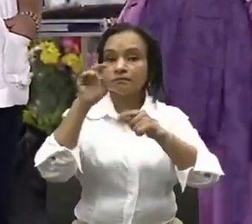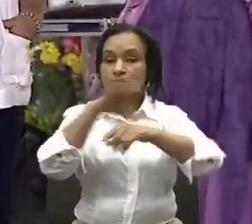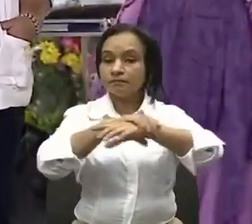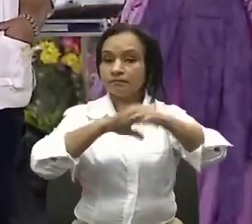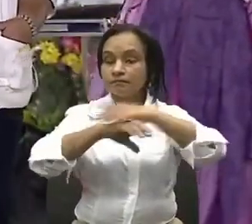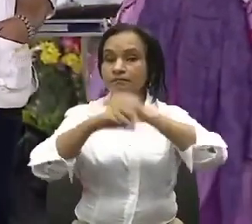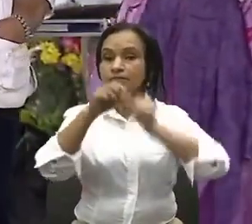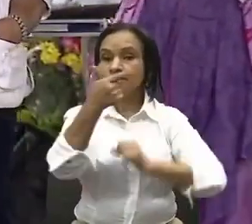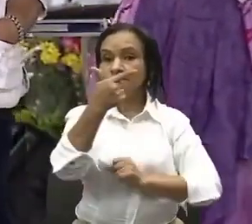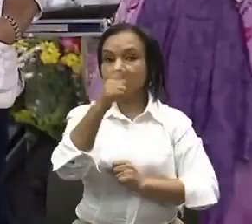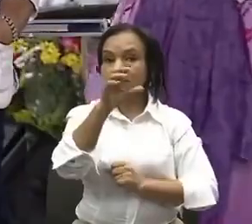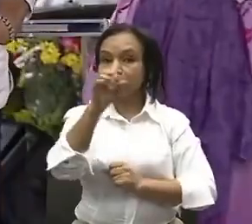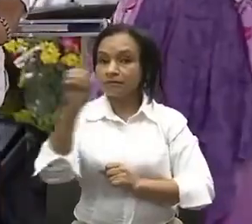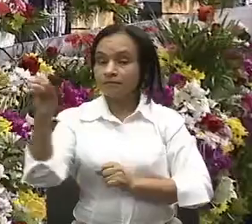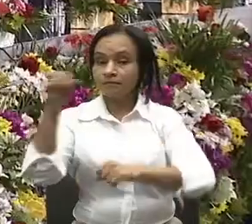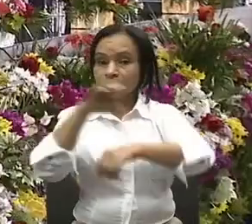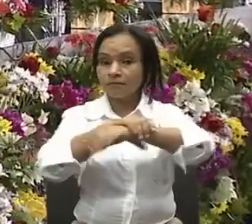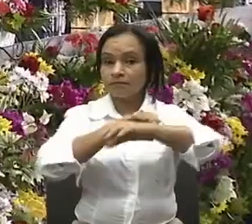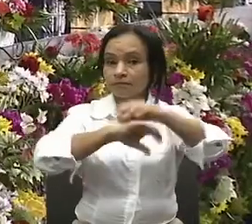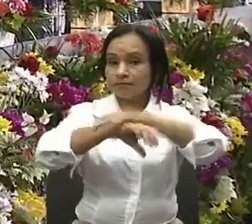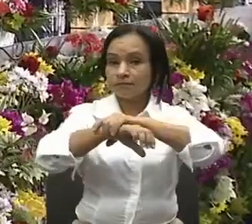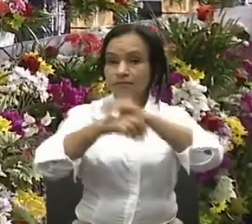Son 700 presos políticos.